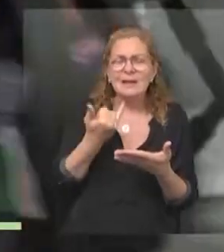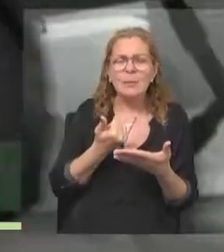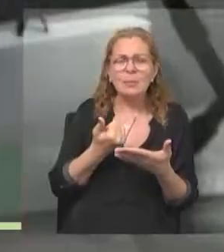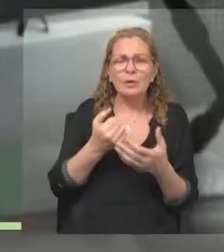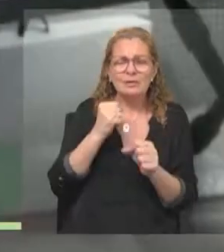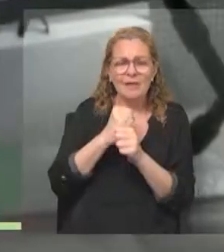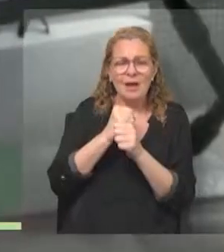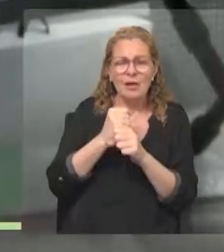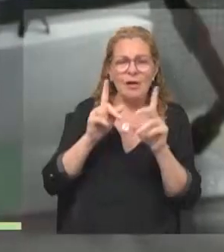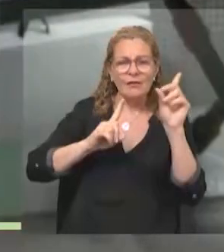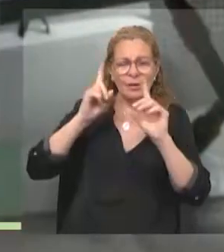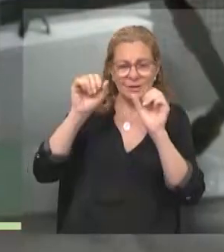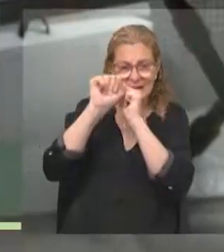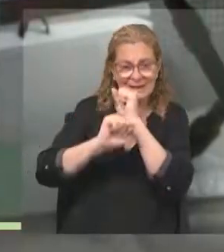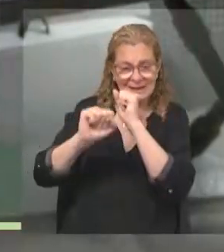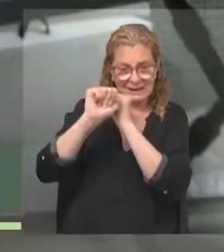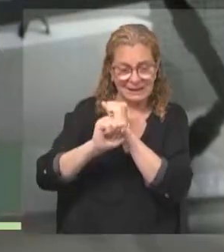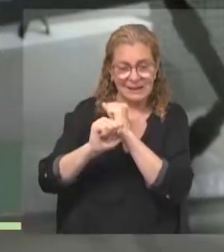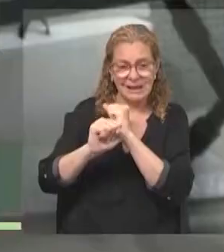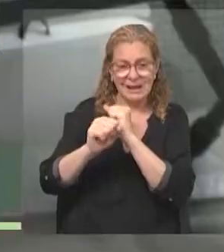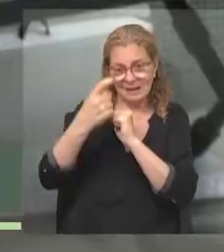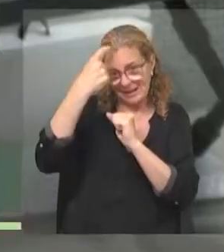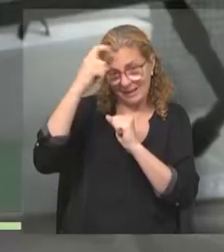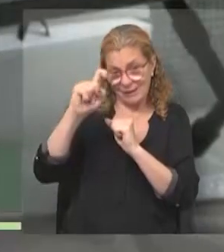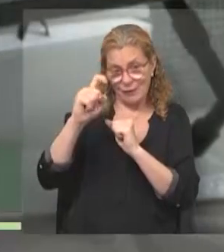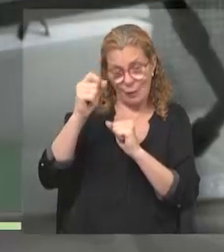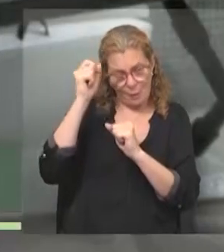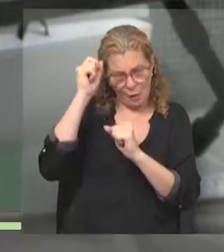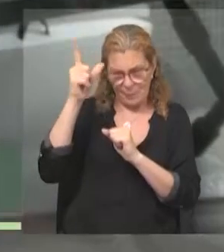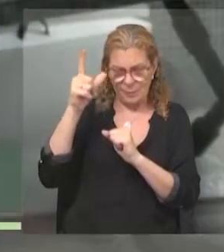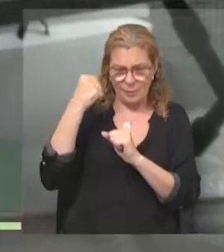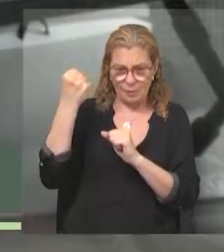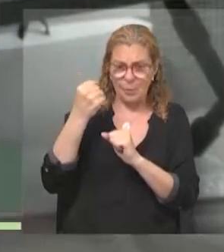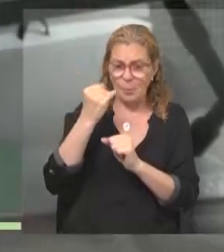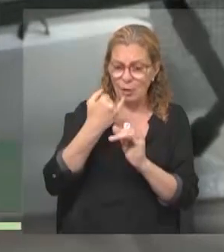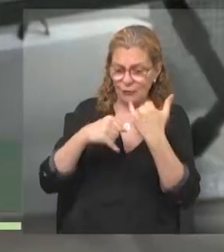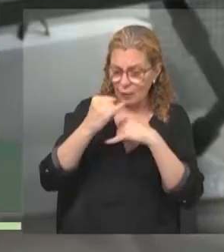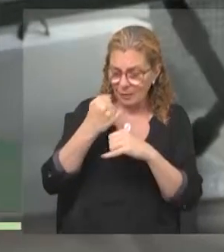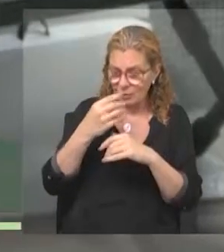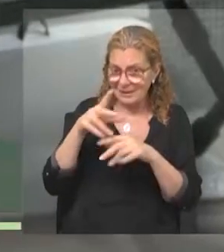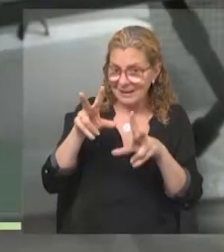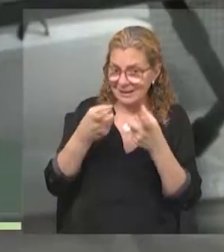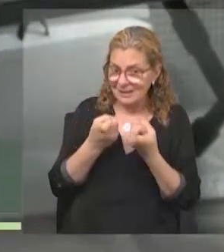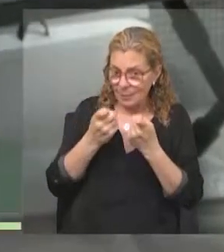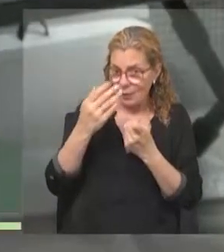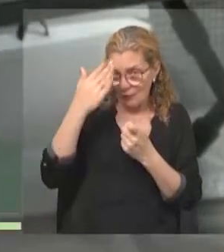ingeniería tenemos científicos excelentes tenemos que poder empezar a nutrirnos de información de verdad para poder entender cómo vamos a manejar